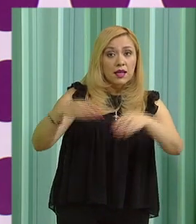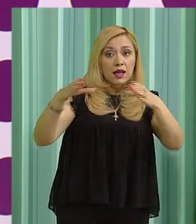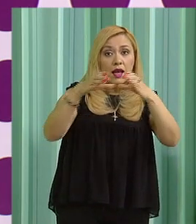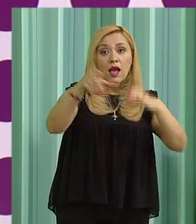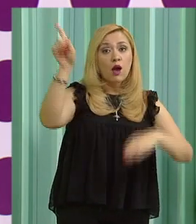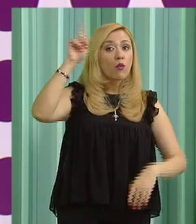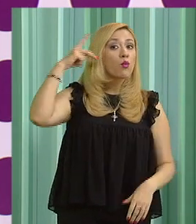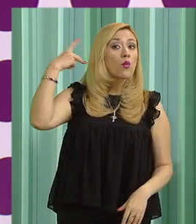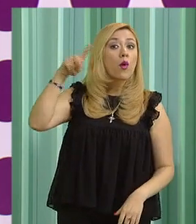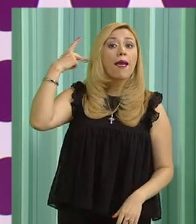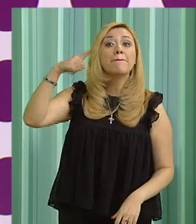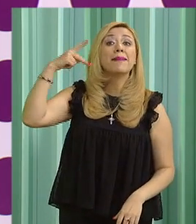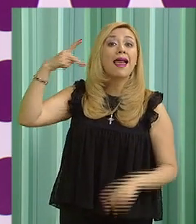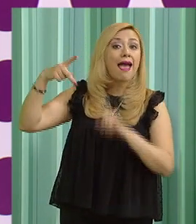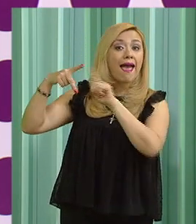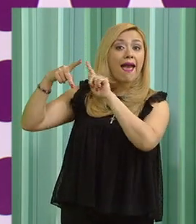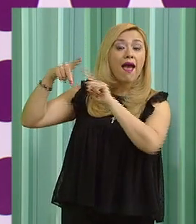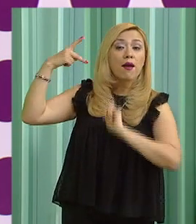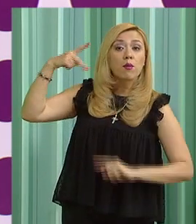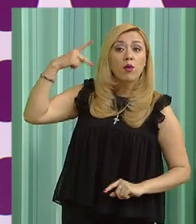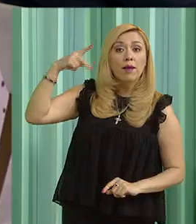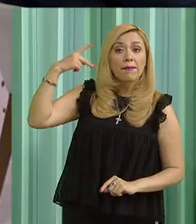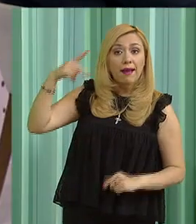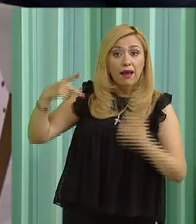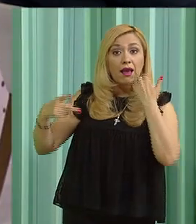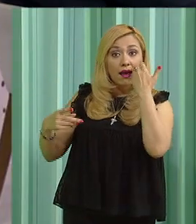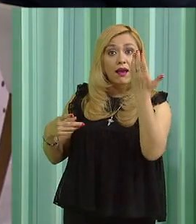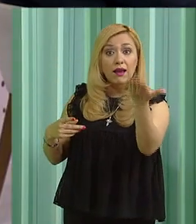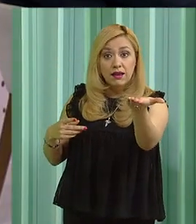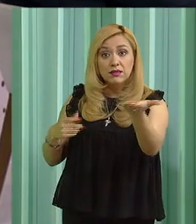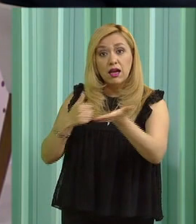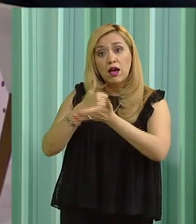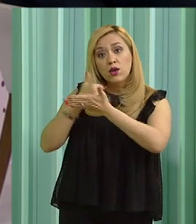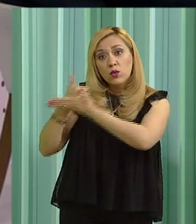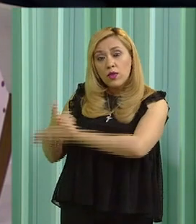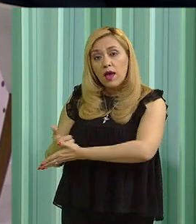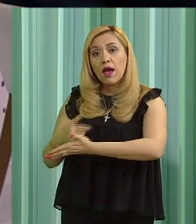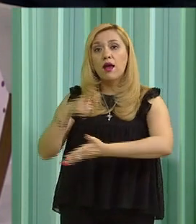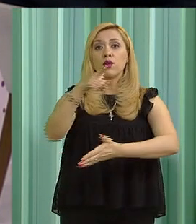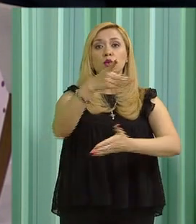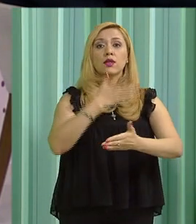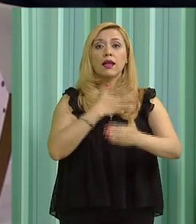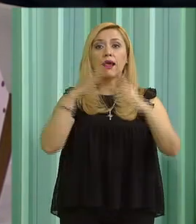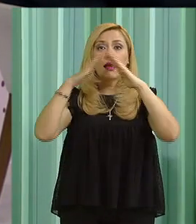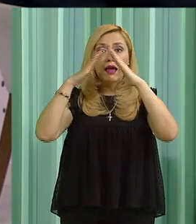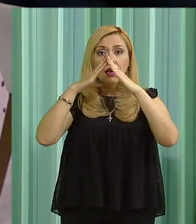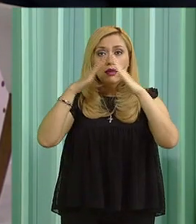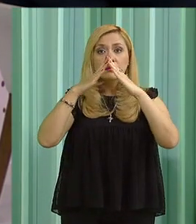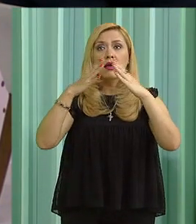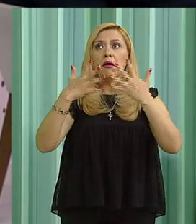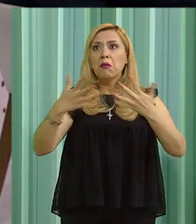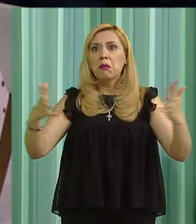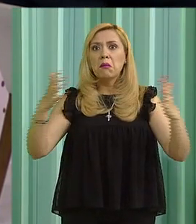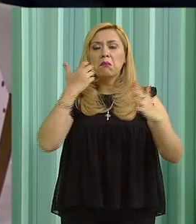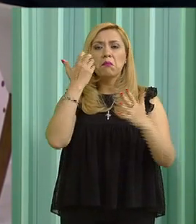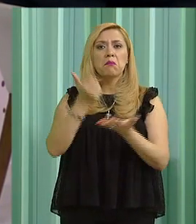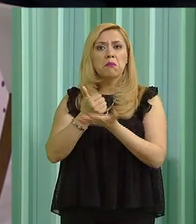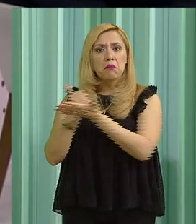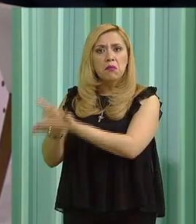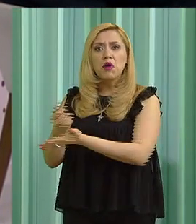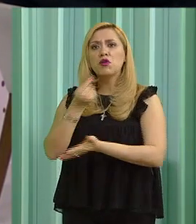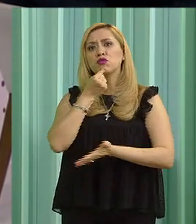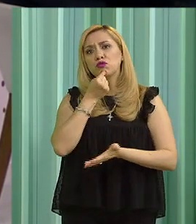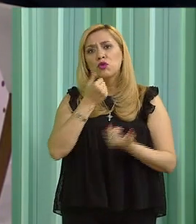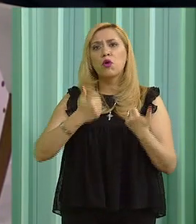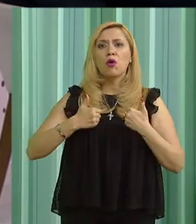que quieran sumarse a este esfuerzo de poder brindar acogimiento a una niña, un niño, un adolescente, más o menos como